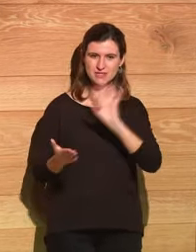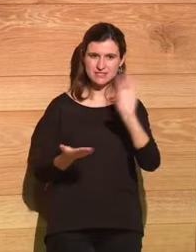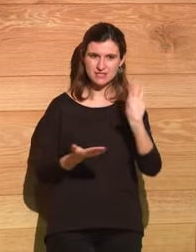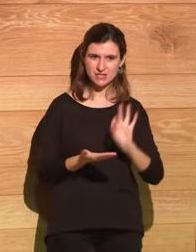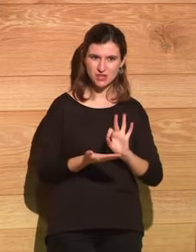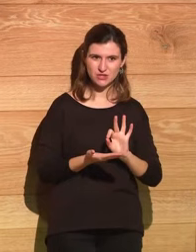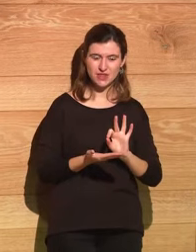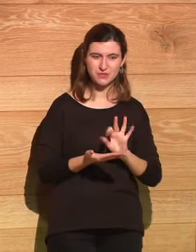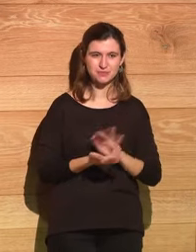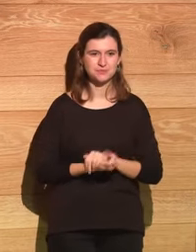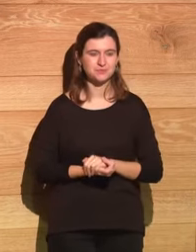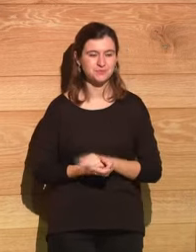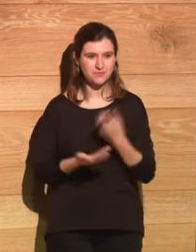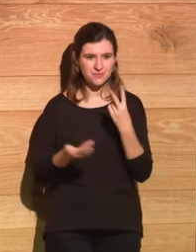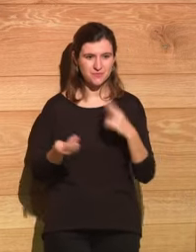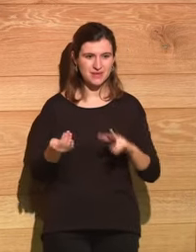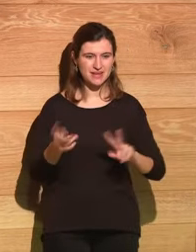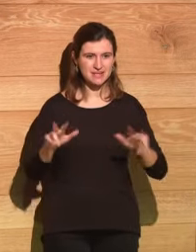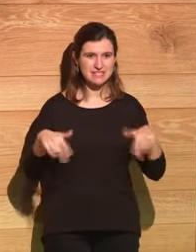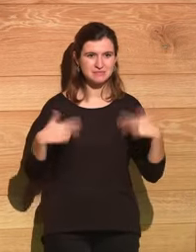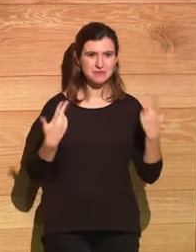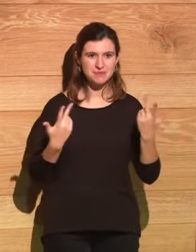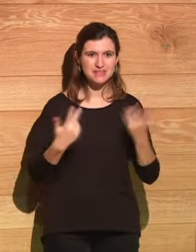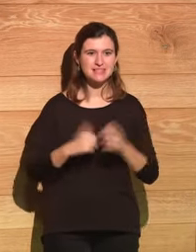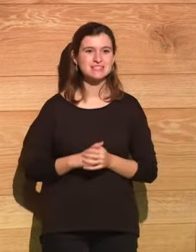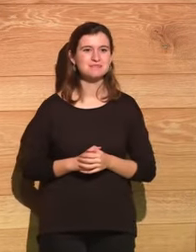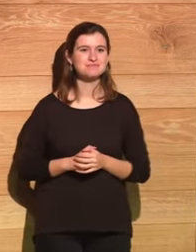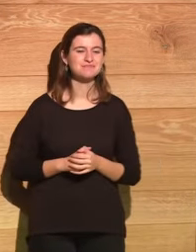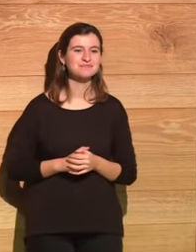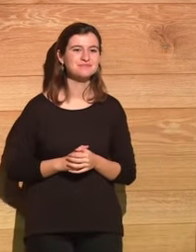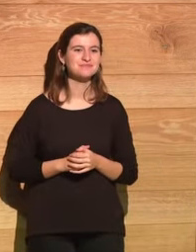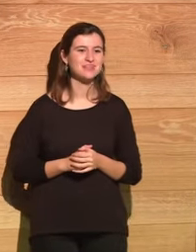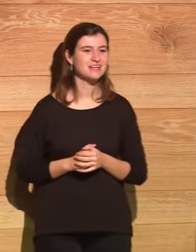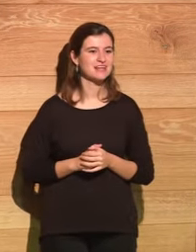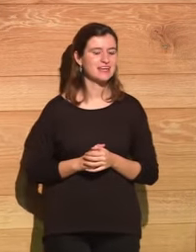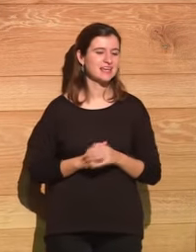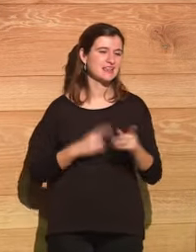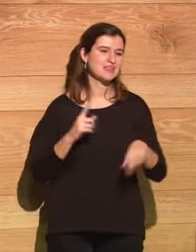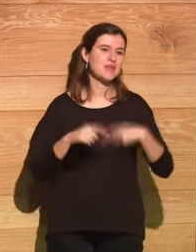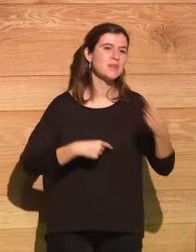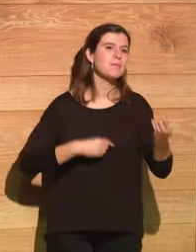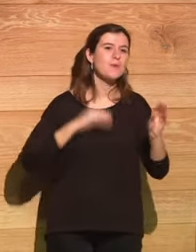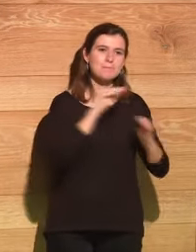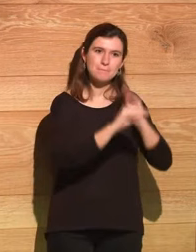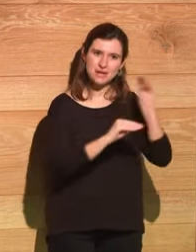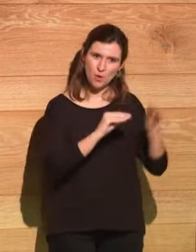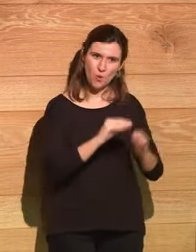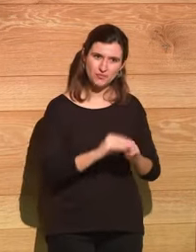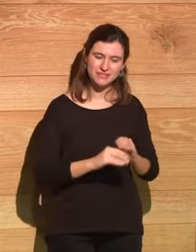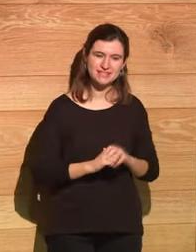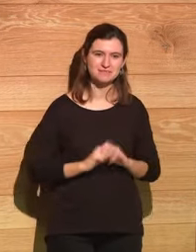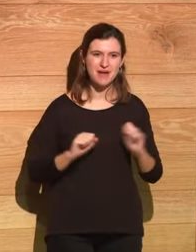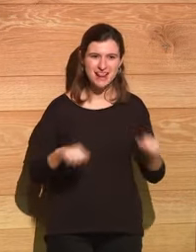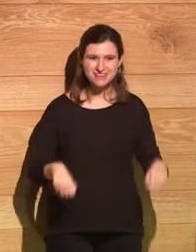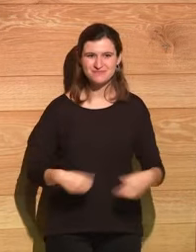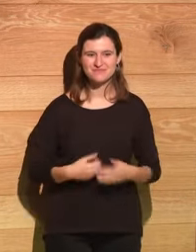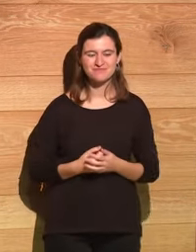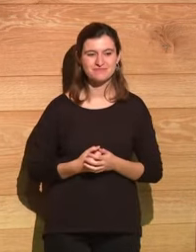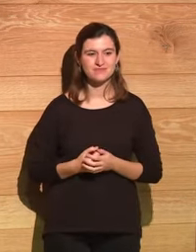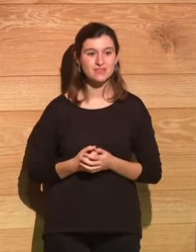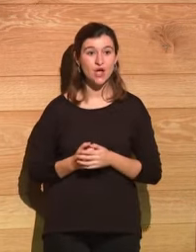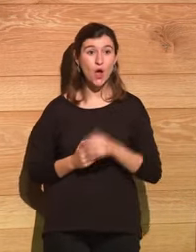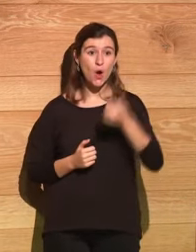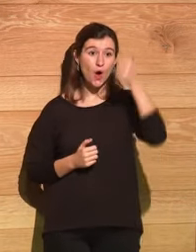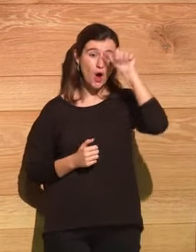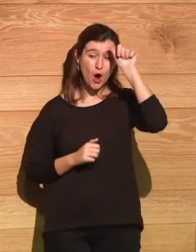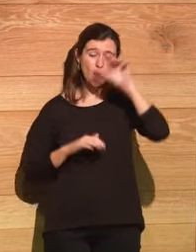librazo, que voy a leer, si me lo permitís, y me lanzo las preguntas. ¿Vale? Los hombres